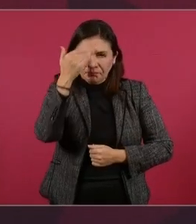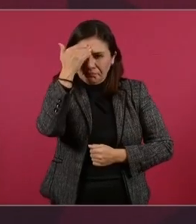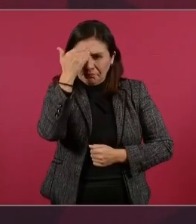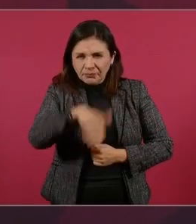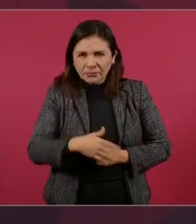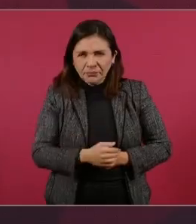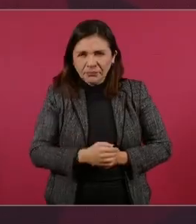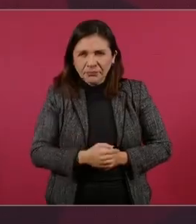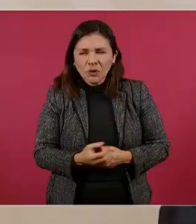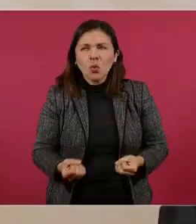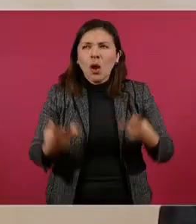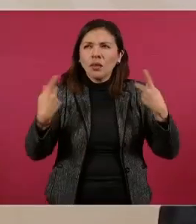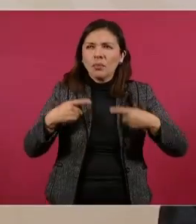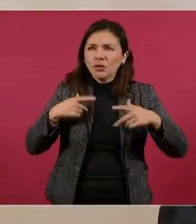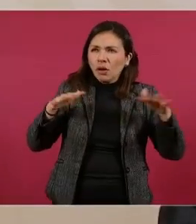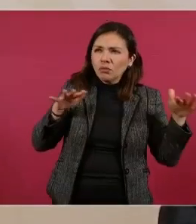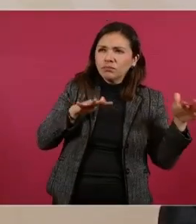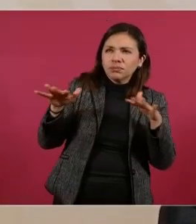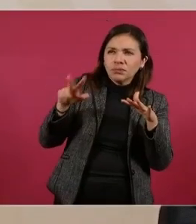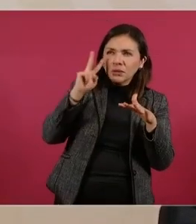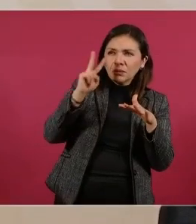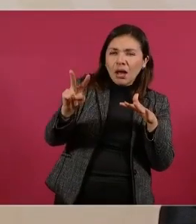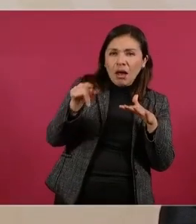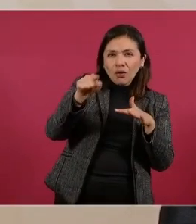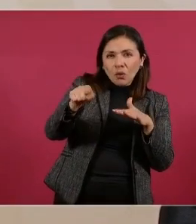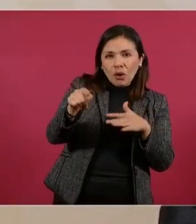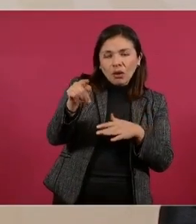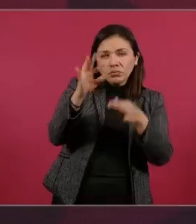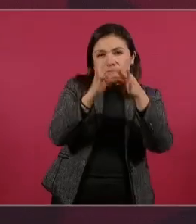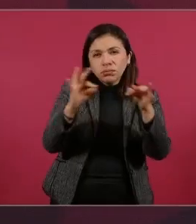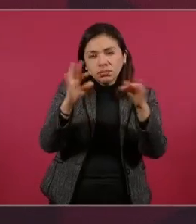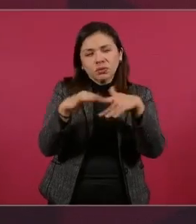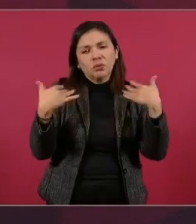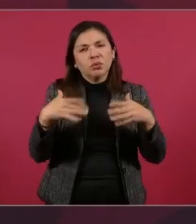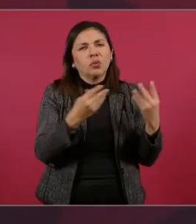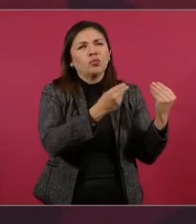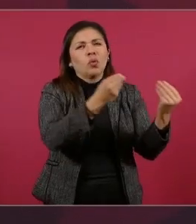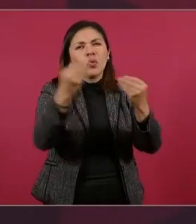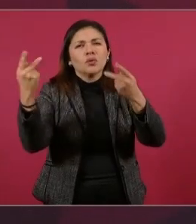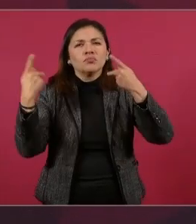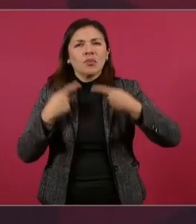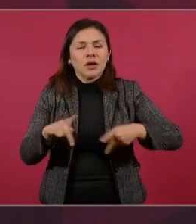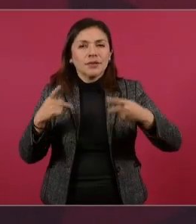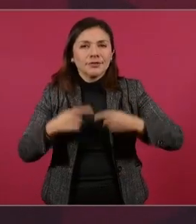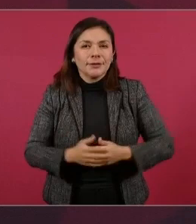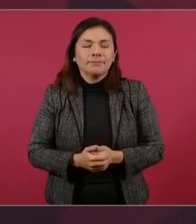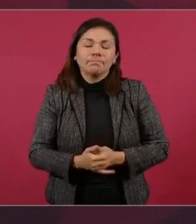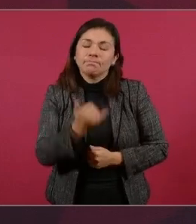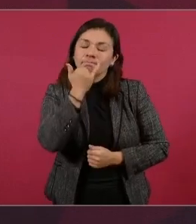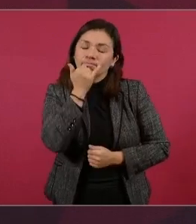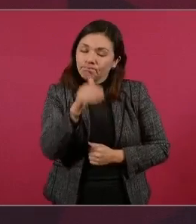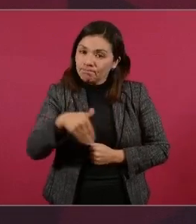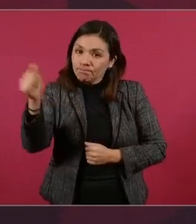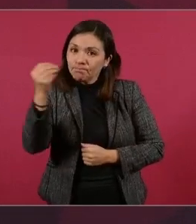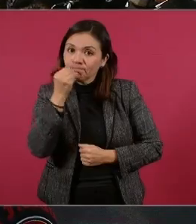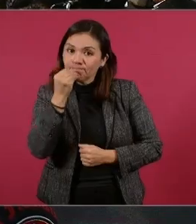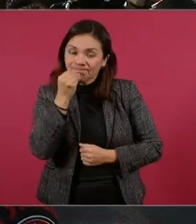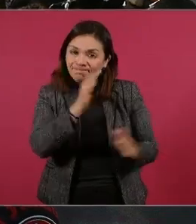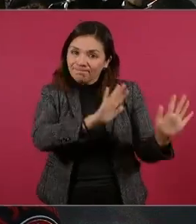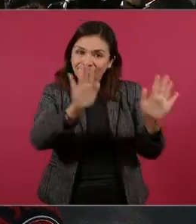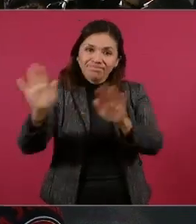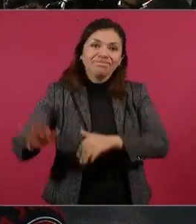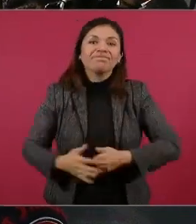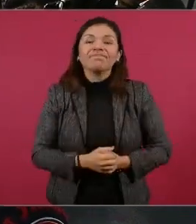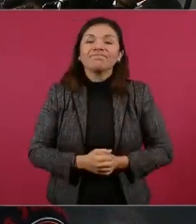te escucharon y te vieron muchísimos muchísimos y ya vámonos a desayunar Adiós